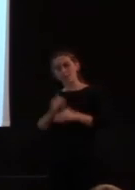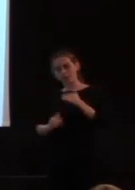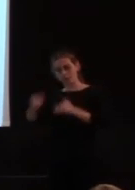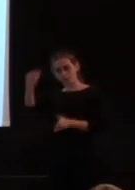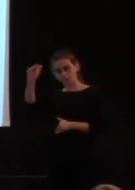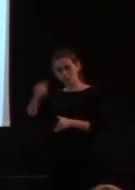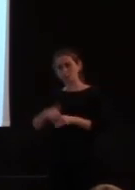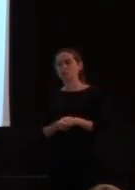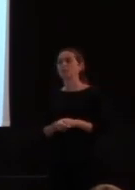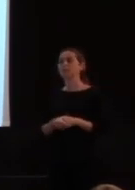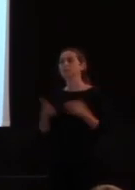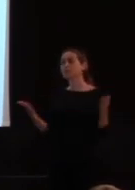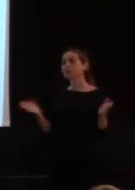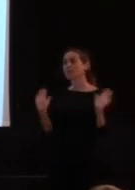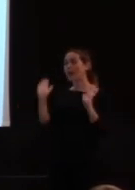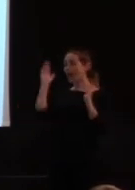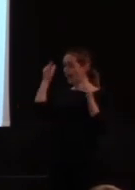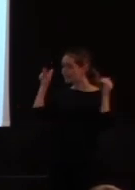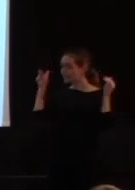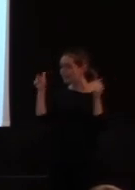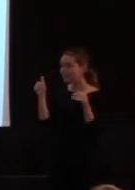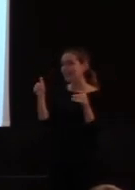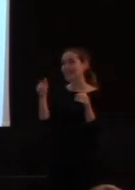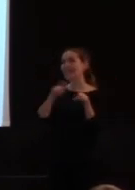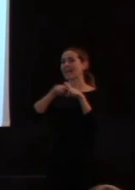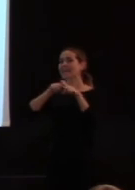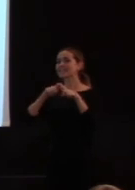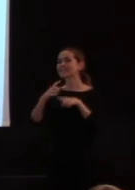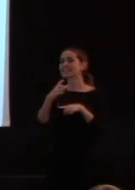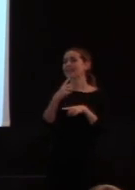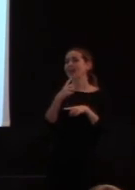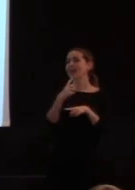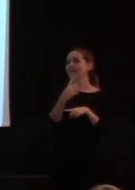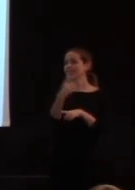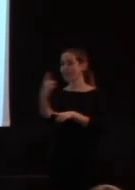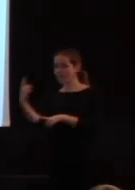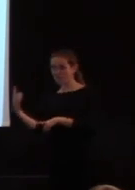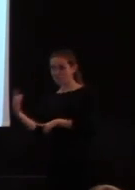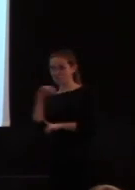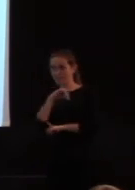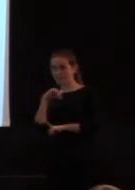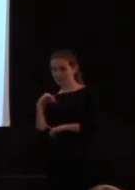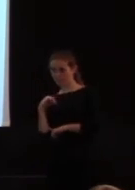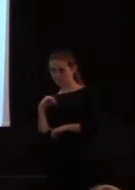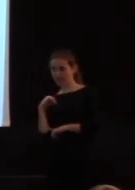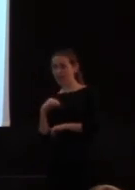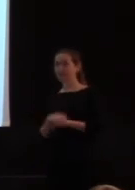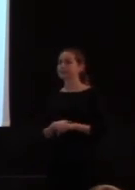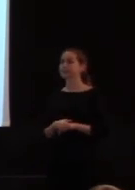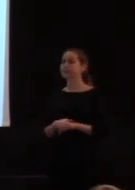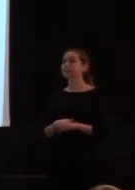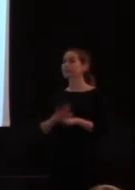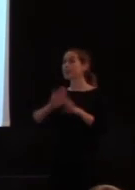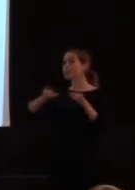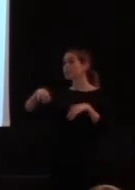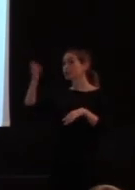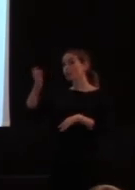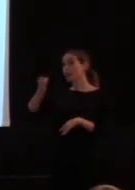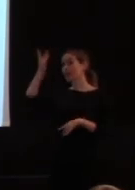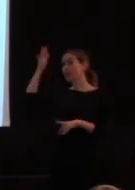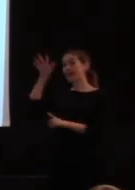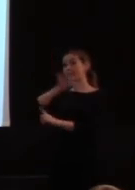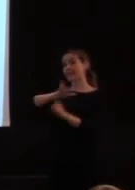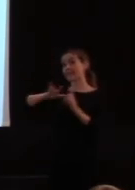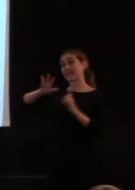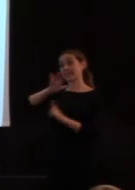El atender las características personales de cada uno, ¿no? Por último, pues, esta idea, el clima emocional